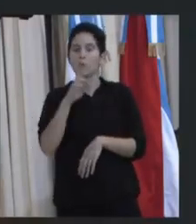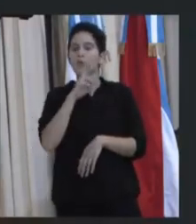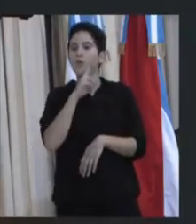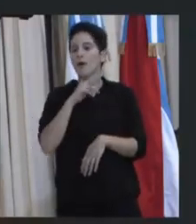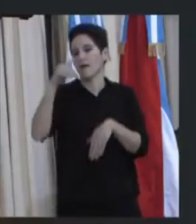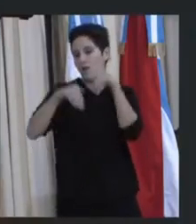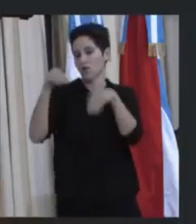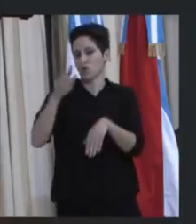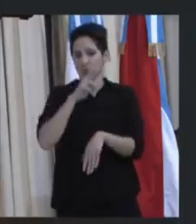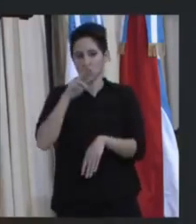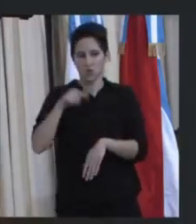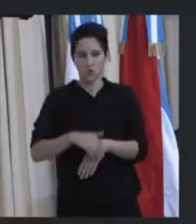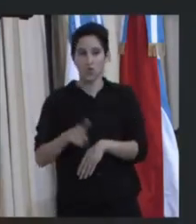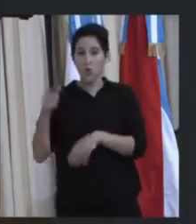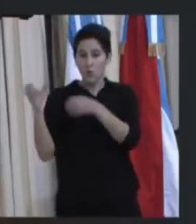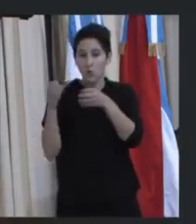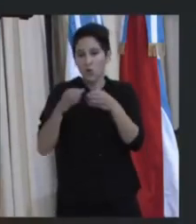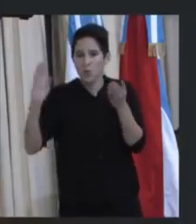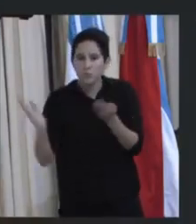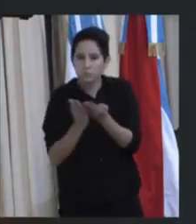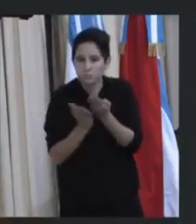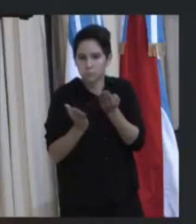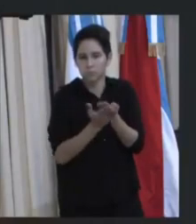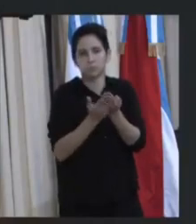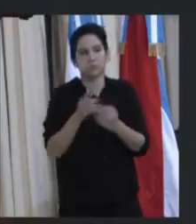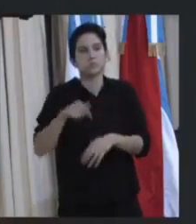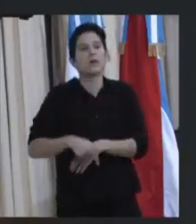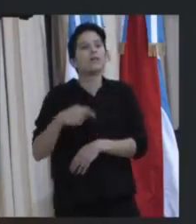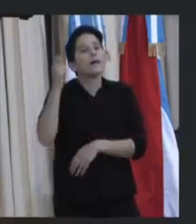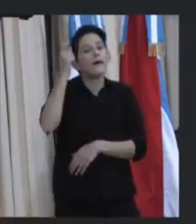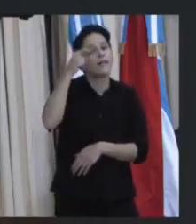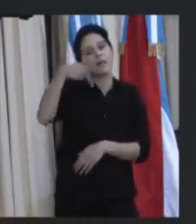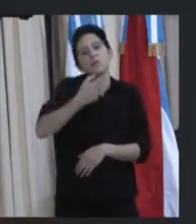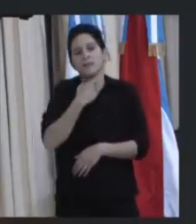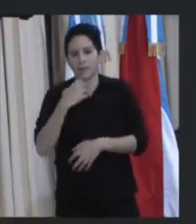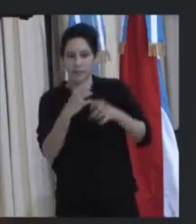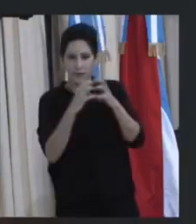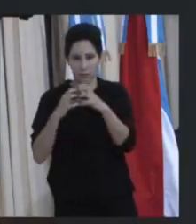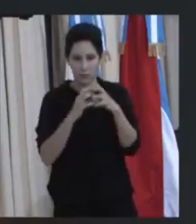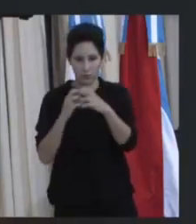sufragistas. Bueno, tiro estas ideas y después en tal caso debatimos. Muchas gracias.